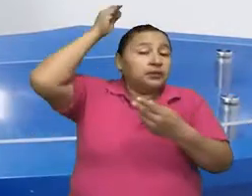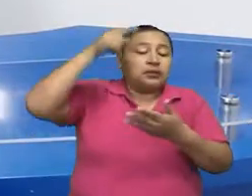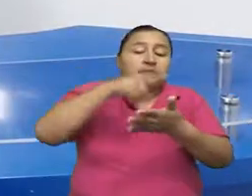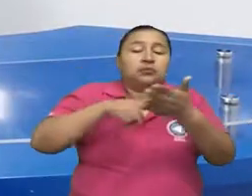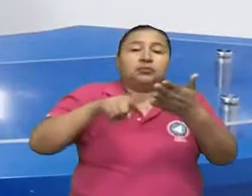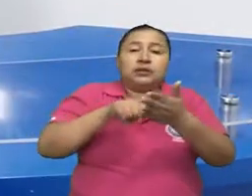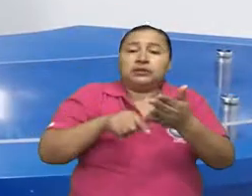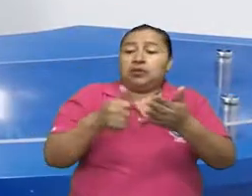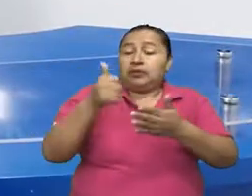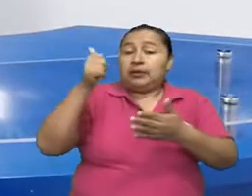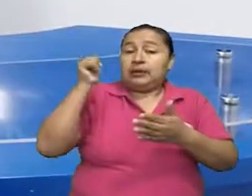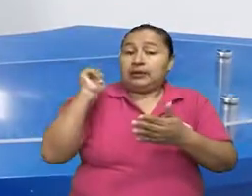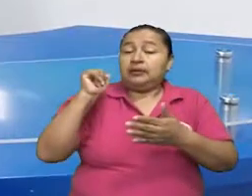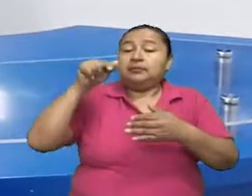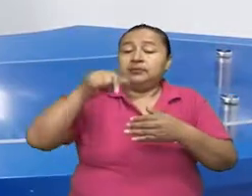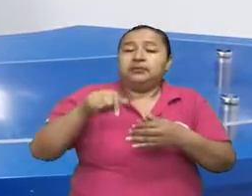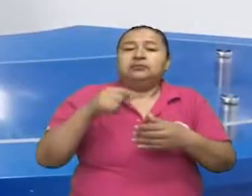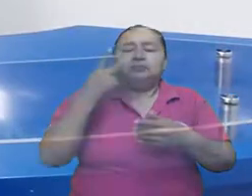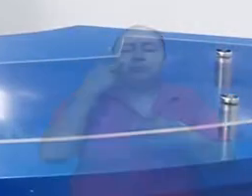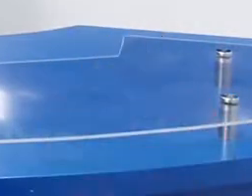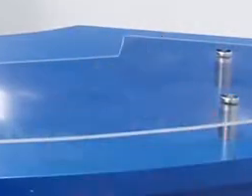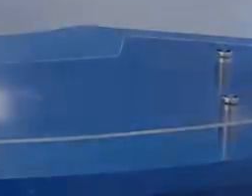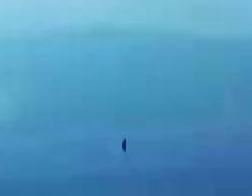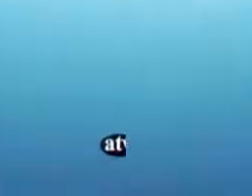comicios electorales recientes. Veamos.